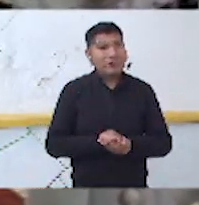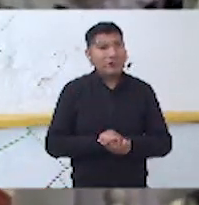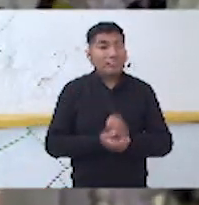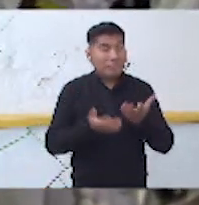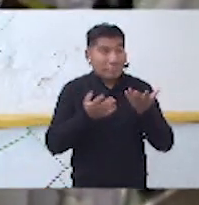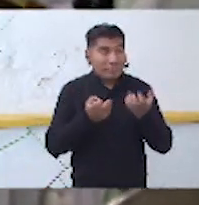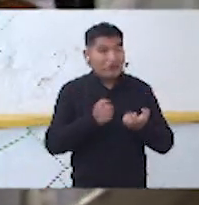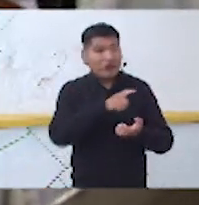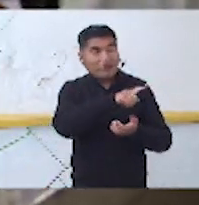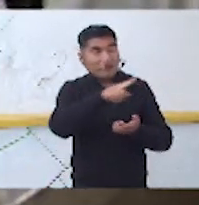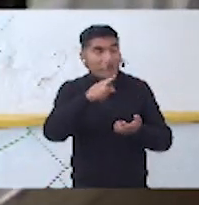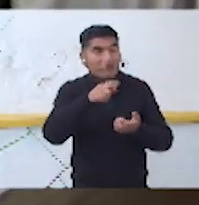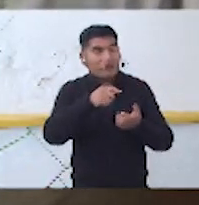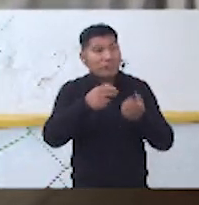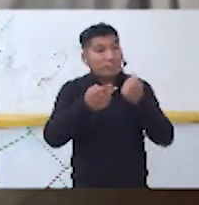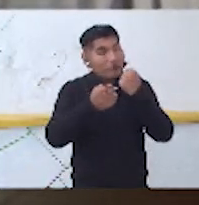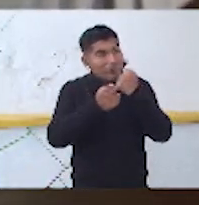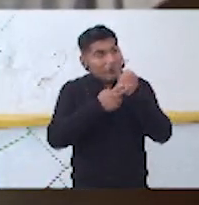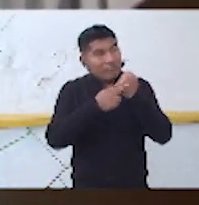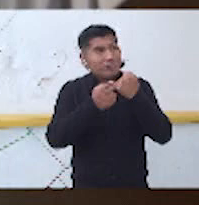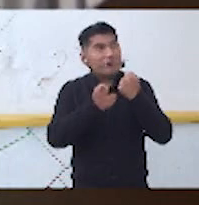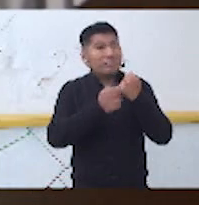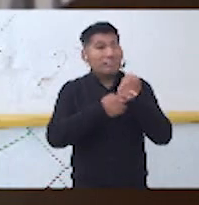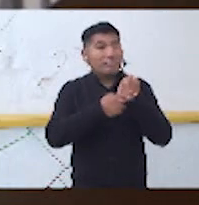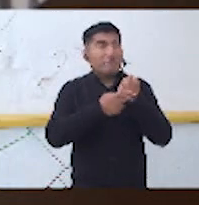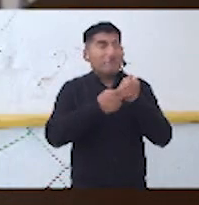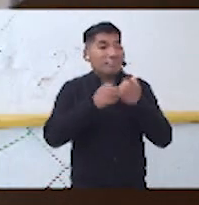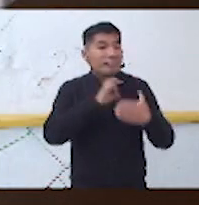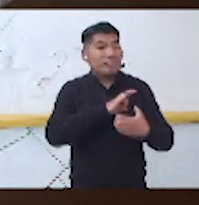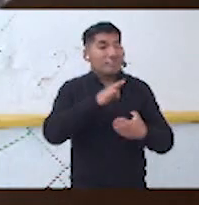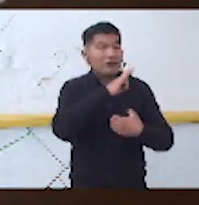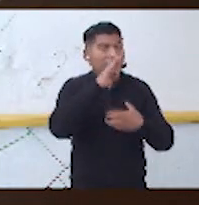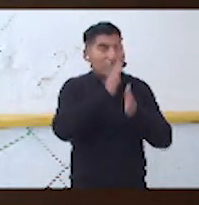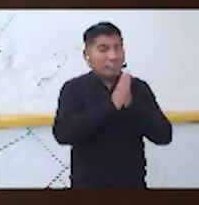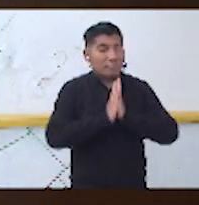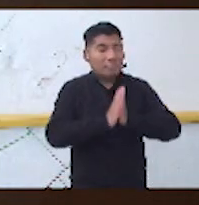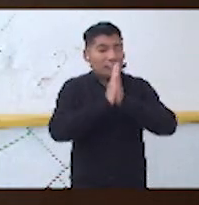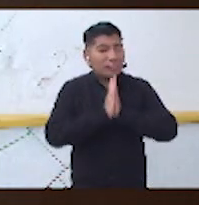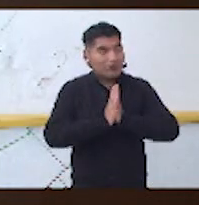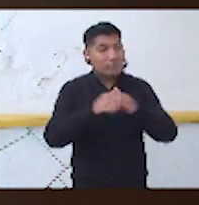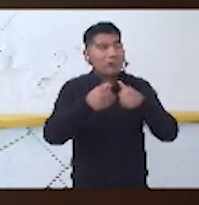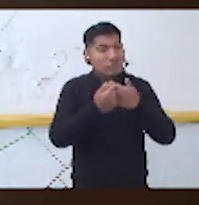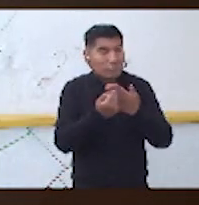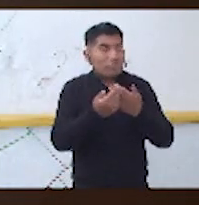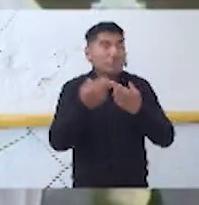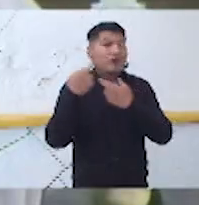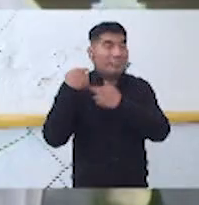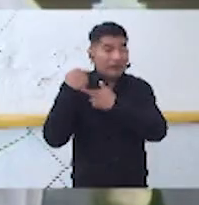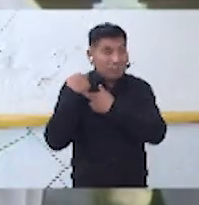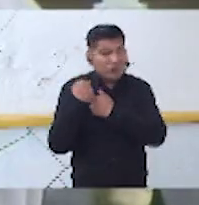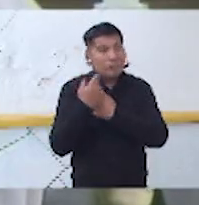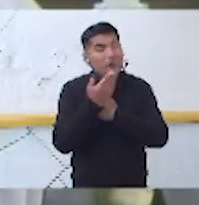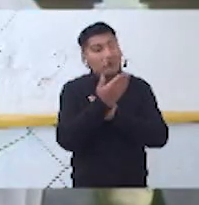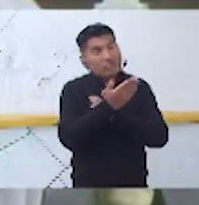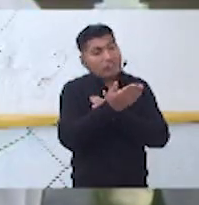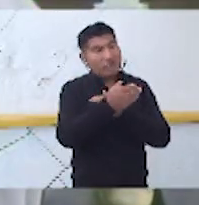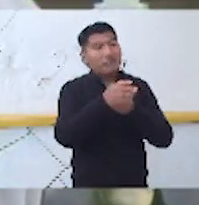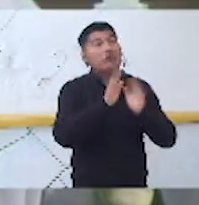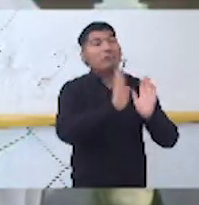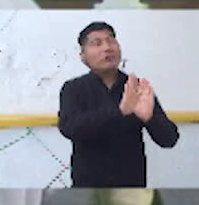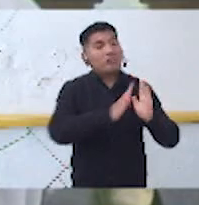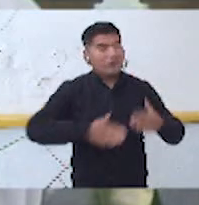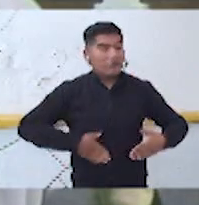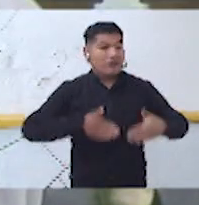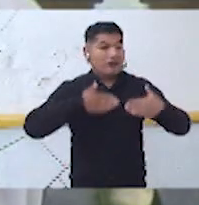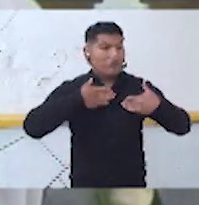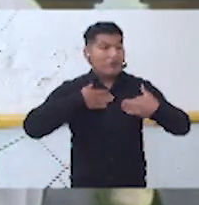Quieren conservar y acrecentar el espíritu de oración tal como corresponde a su género de vida